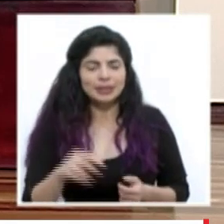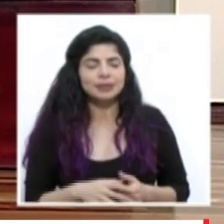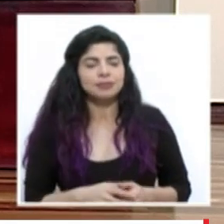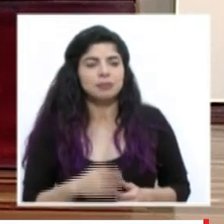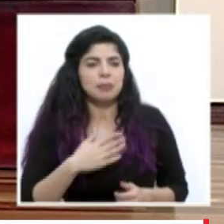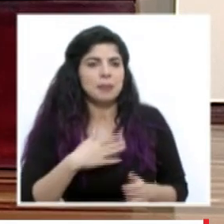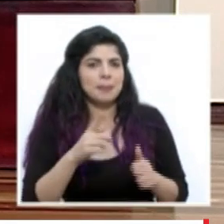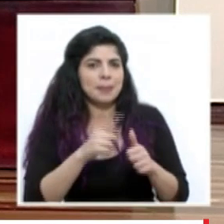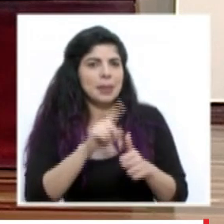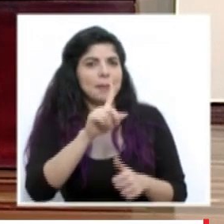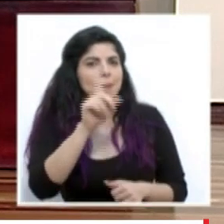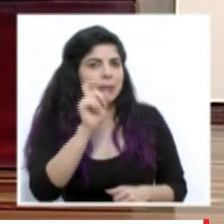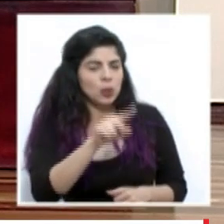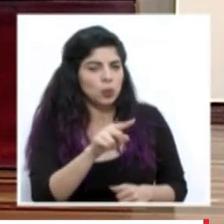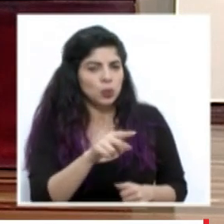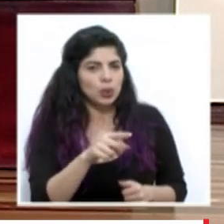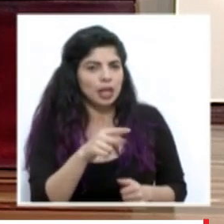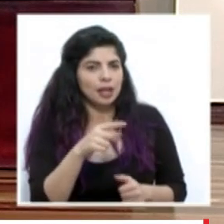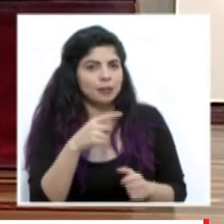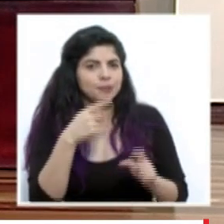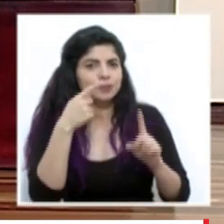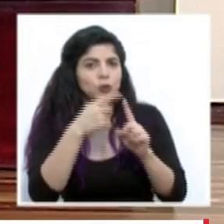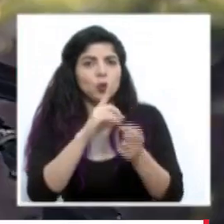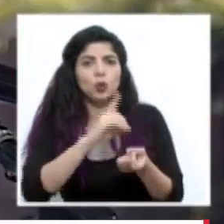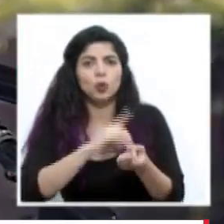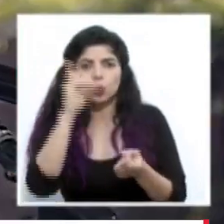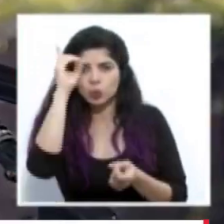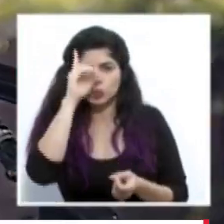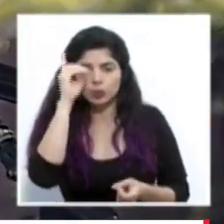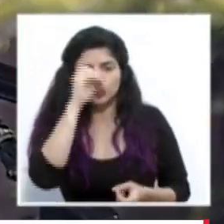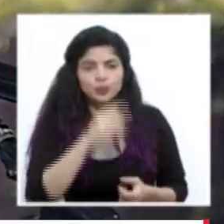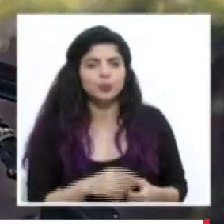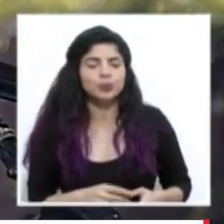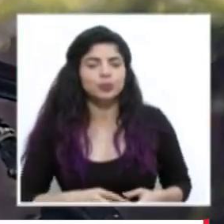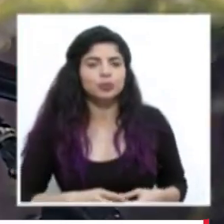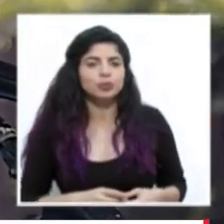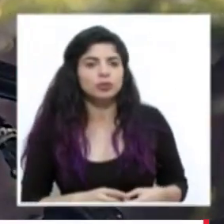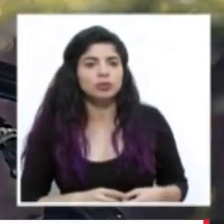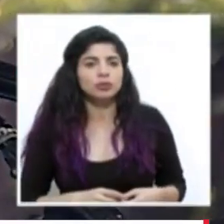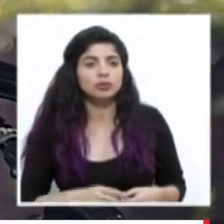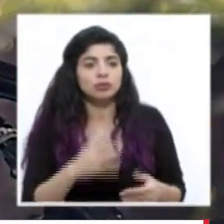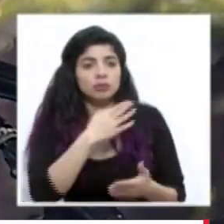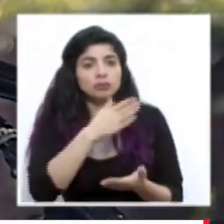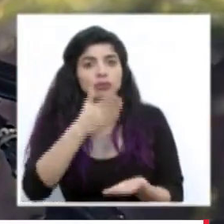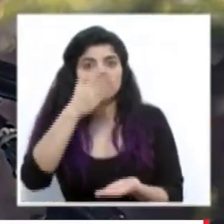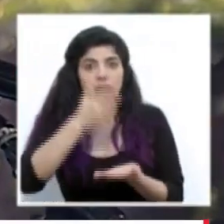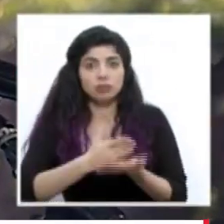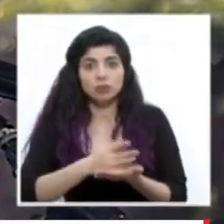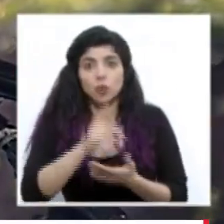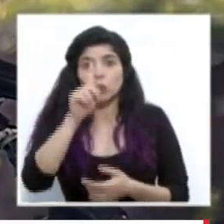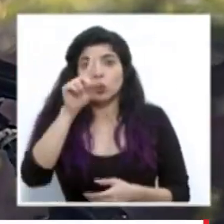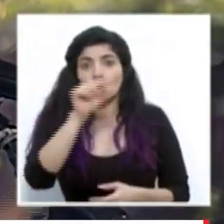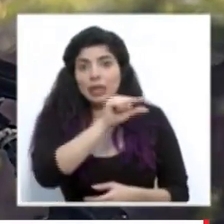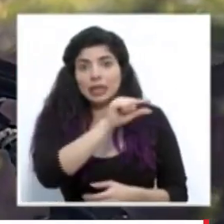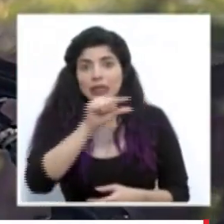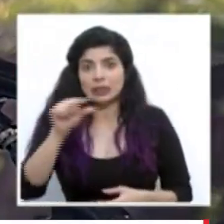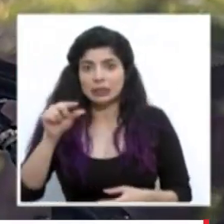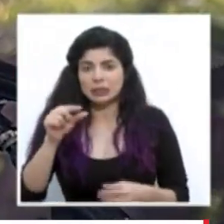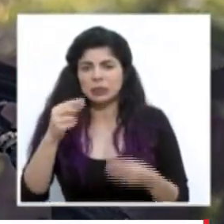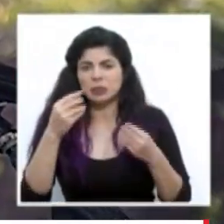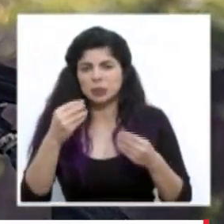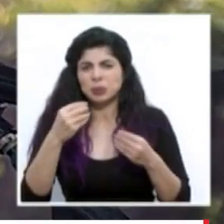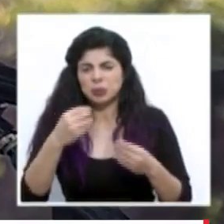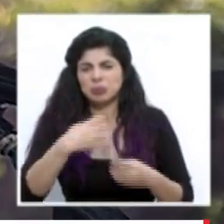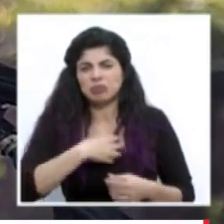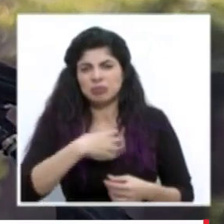Mis primeras consultas para doctor Salas. Cerramos una semana con bastantes